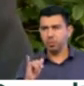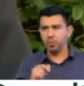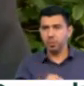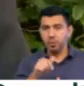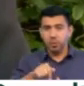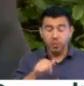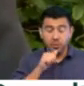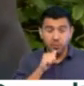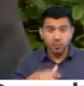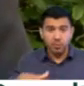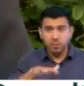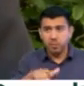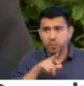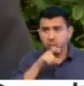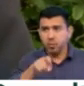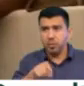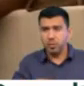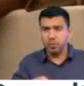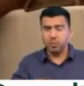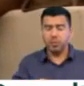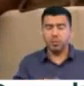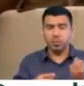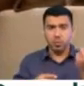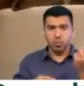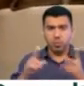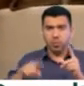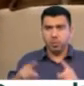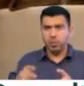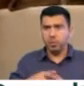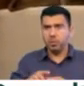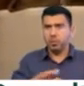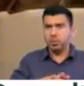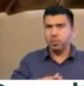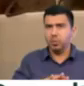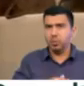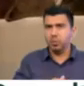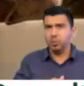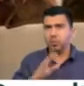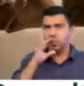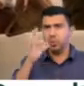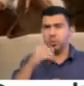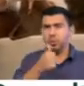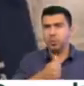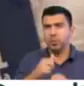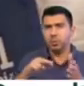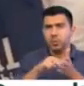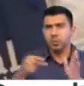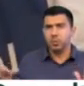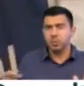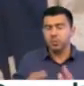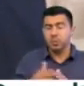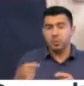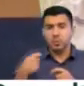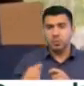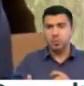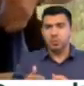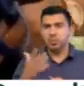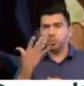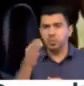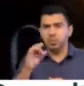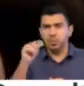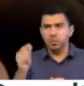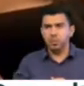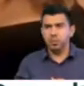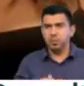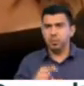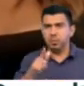tener un número significativo de esas zonas. El ministro de las TIC en su pasada visita se comprometió a financiar el 50% del costo de